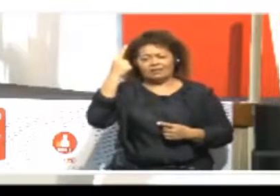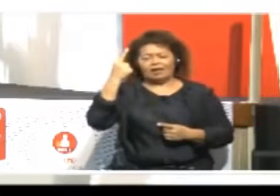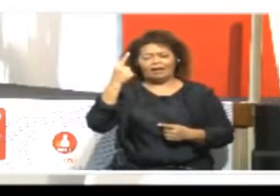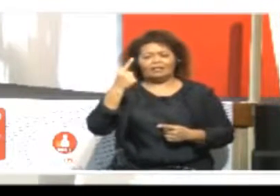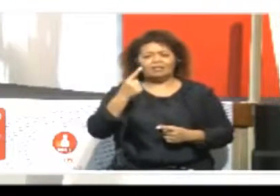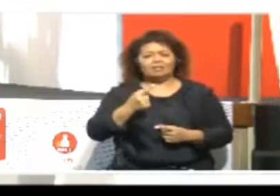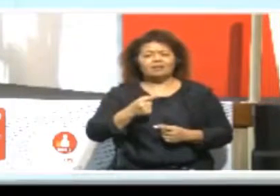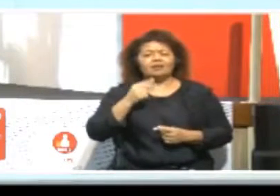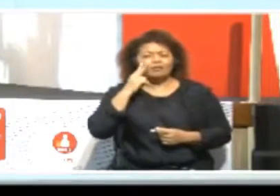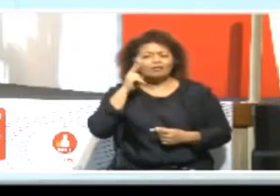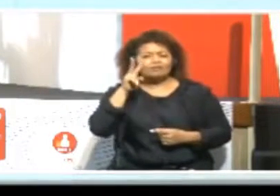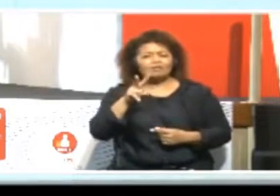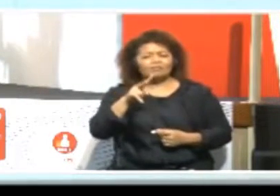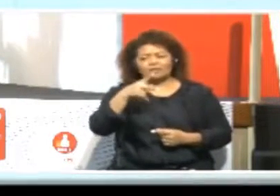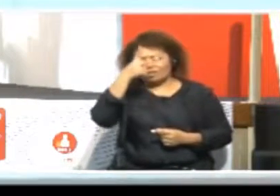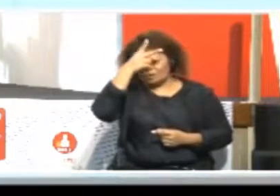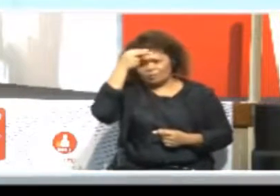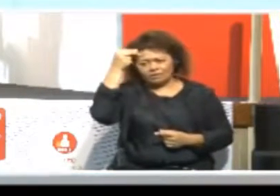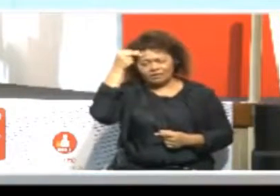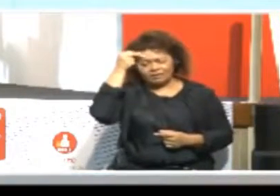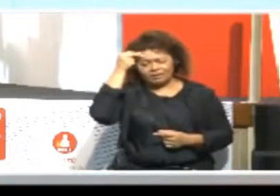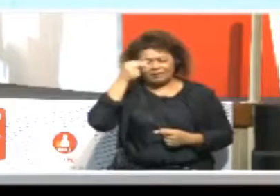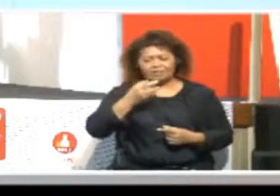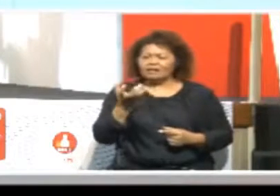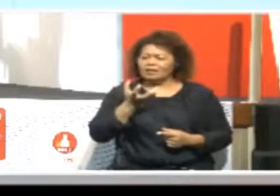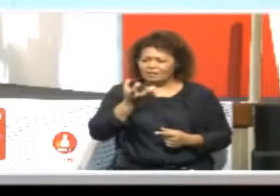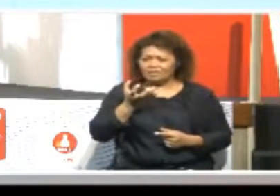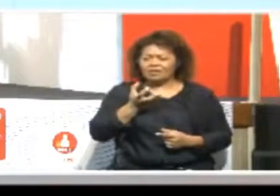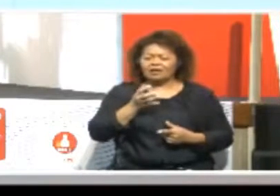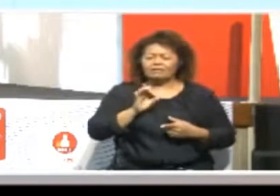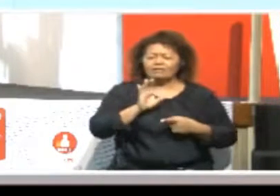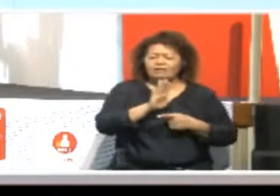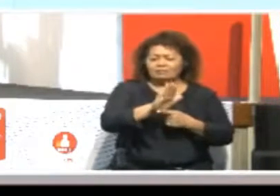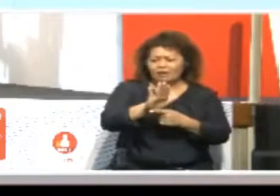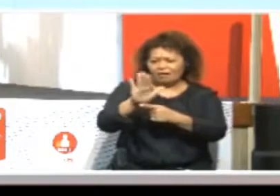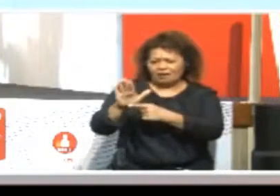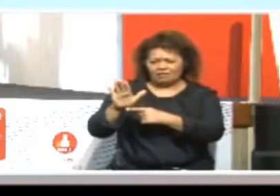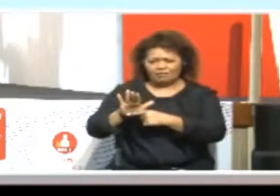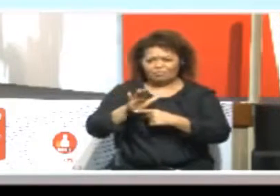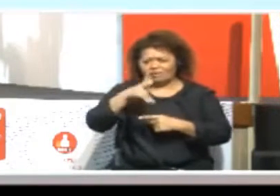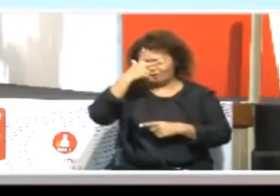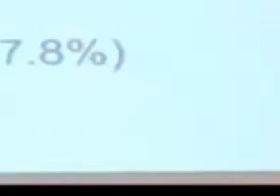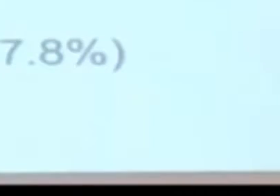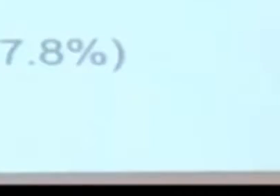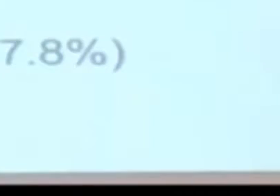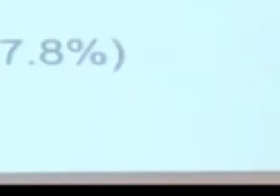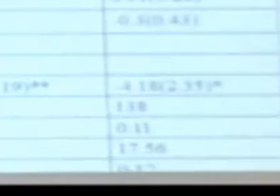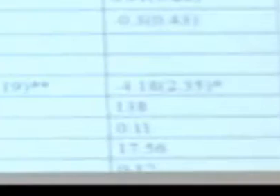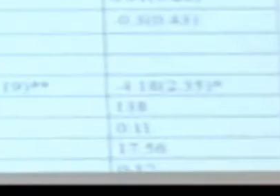delegar. Ahora, yo quise ver si de pronto el hecho de delegarle